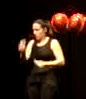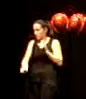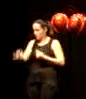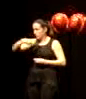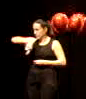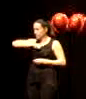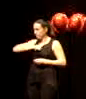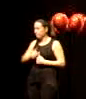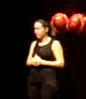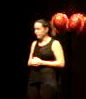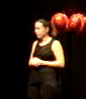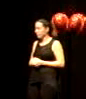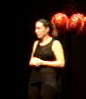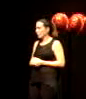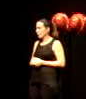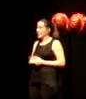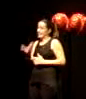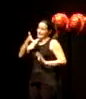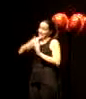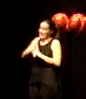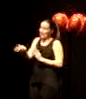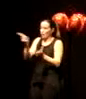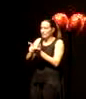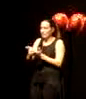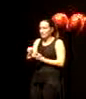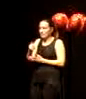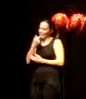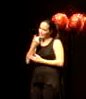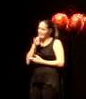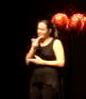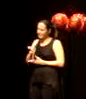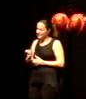ese sentido, una vez más, la tengo como coletilla,